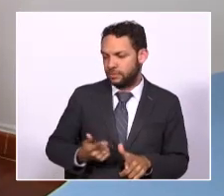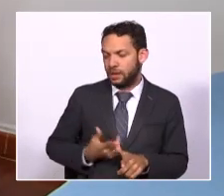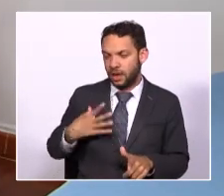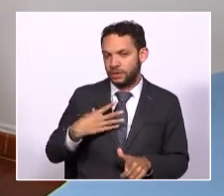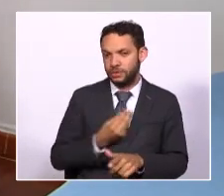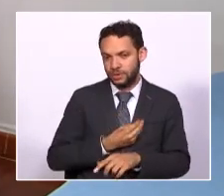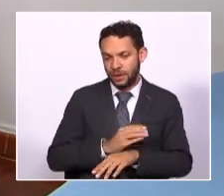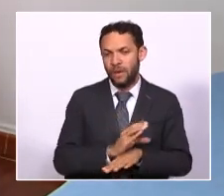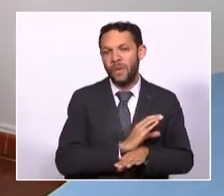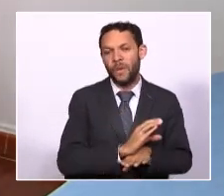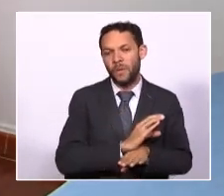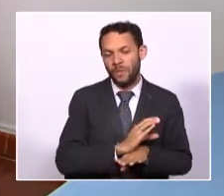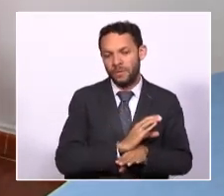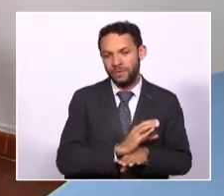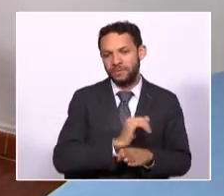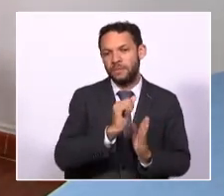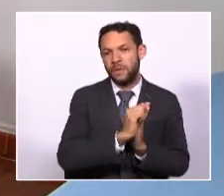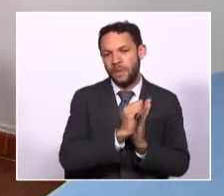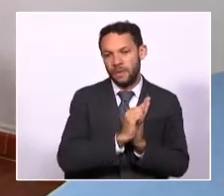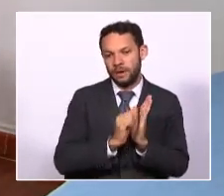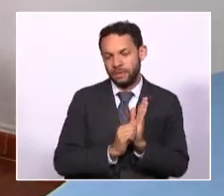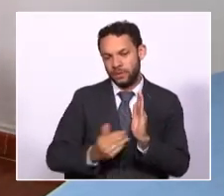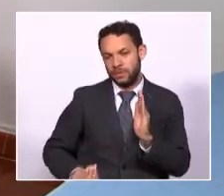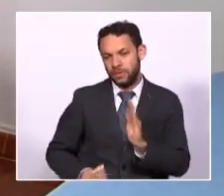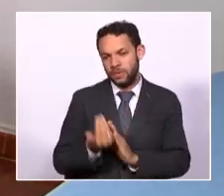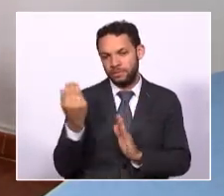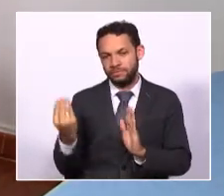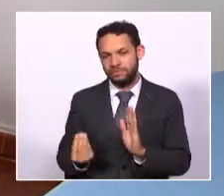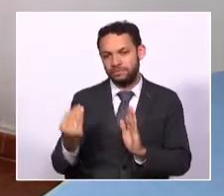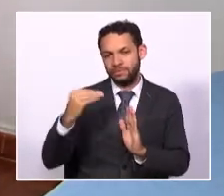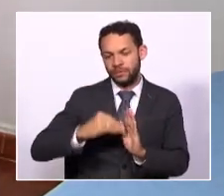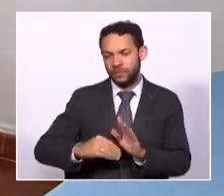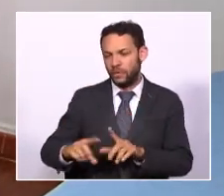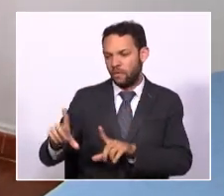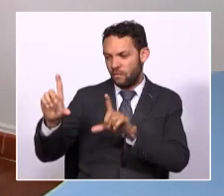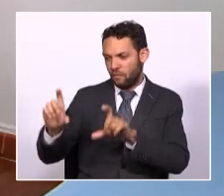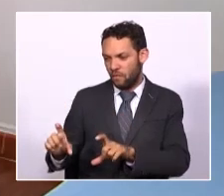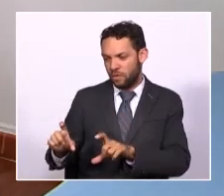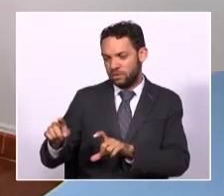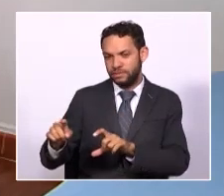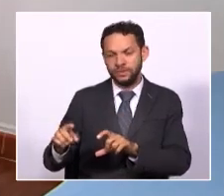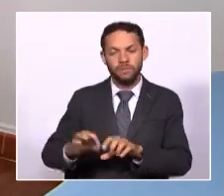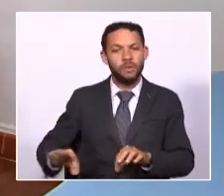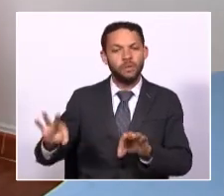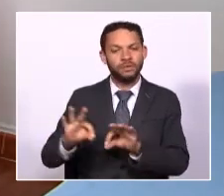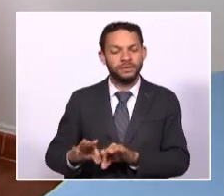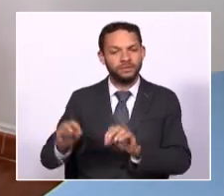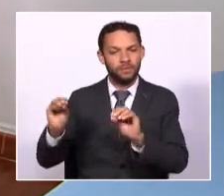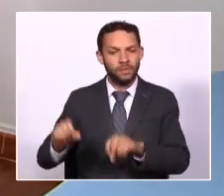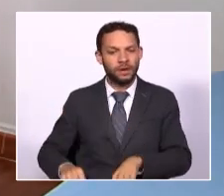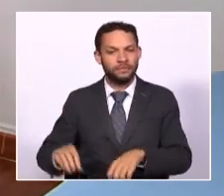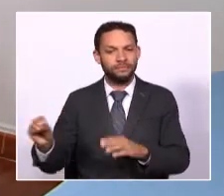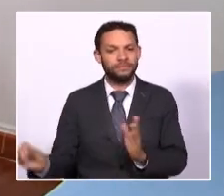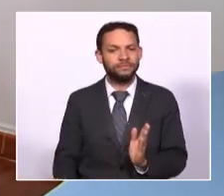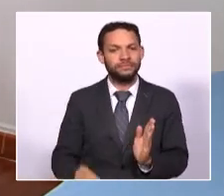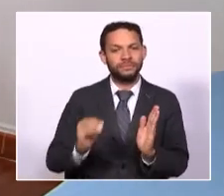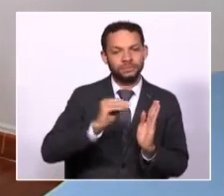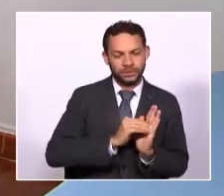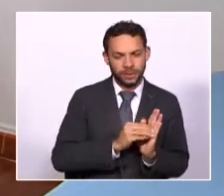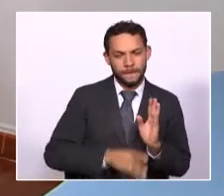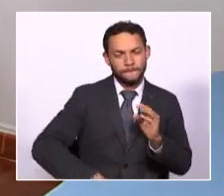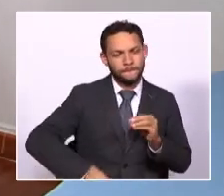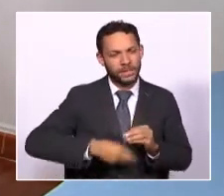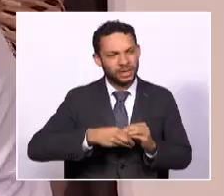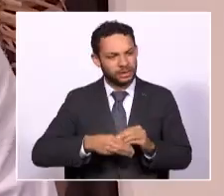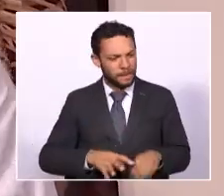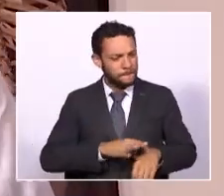apoyos diagnósticos. Meter en una radiografía o una resonancia, vemos la parte clínica, que esto lo